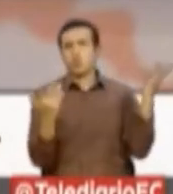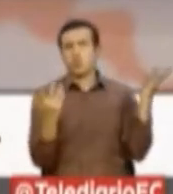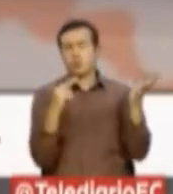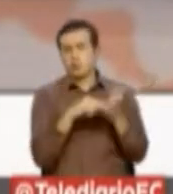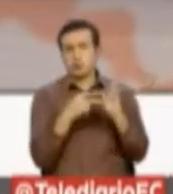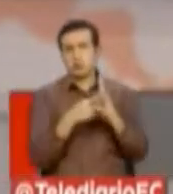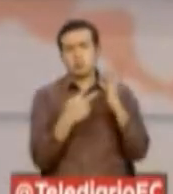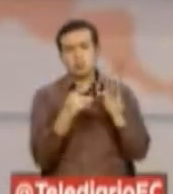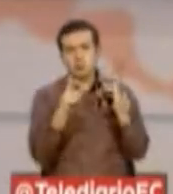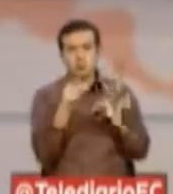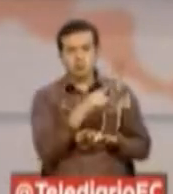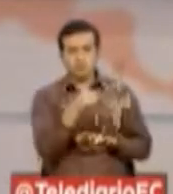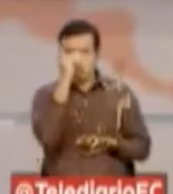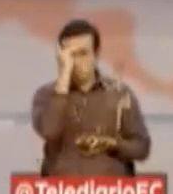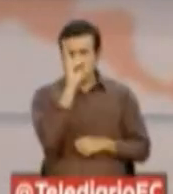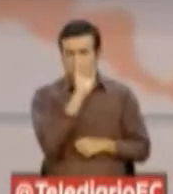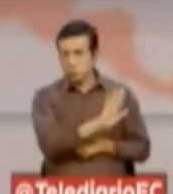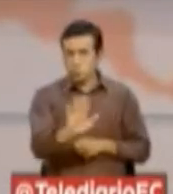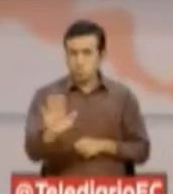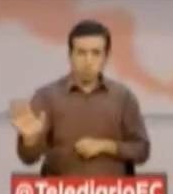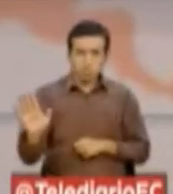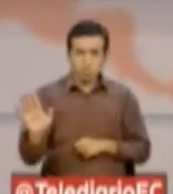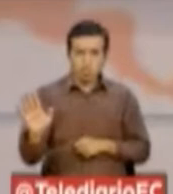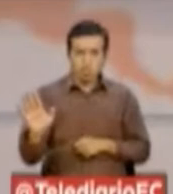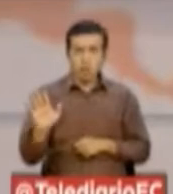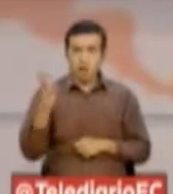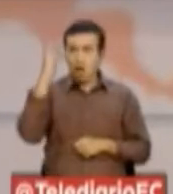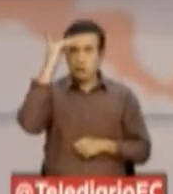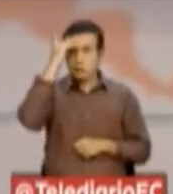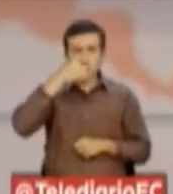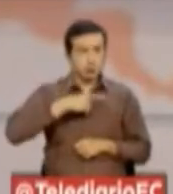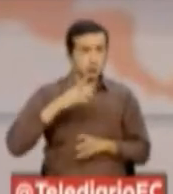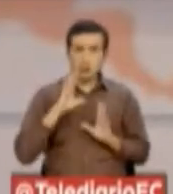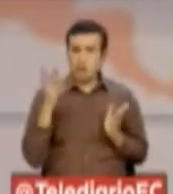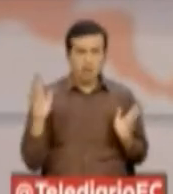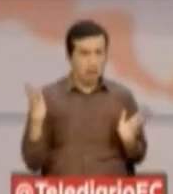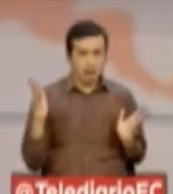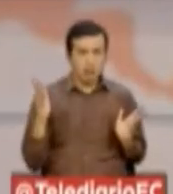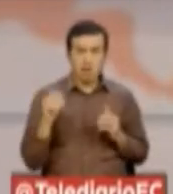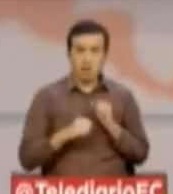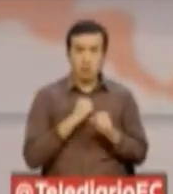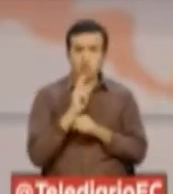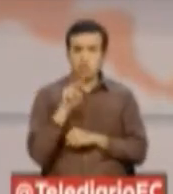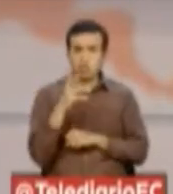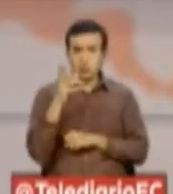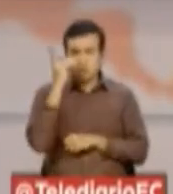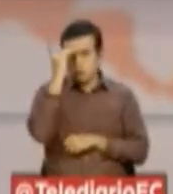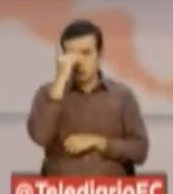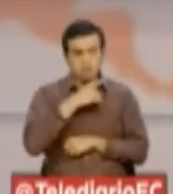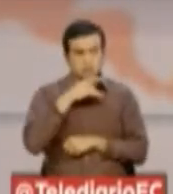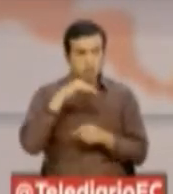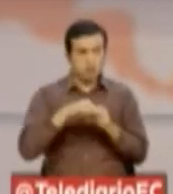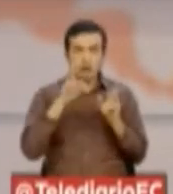de que la gente decida lo que no nos dejaron decidir a fines del año 2015 cuando tramposamente